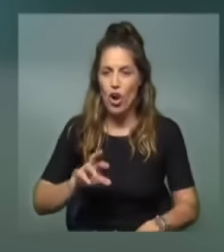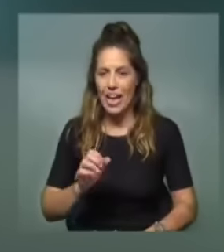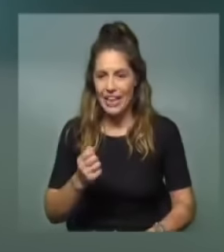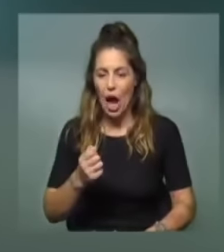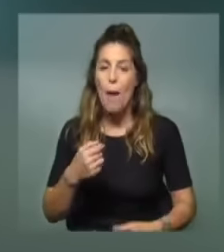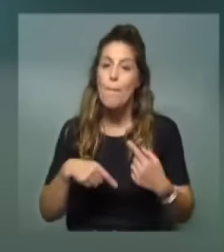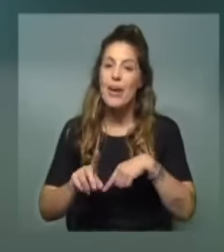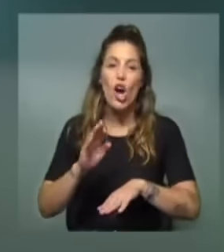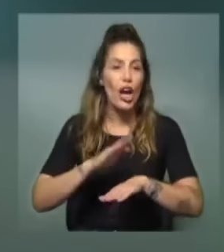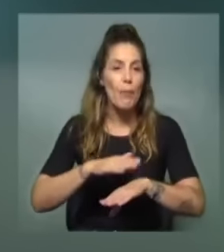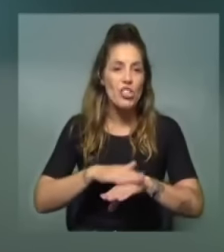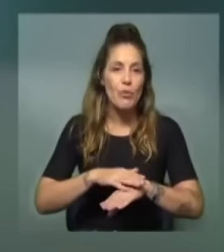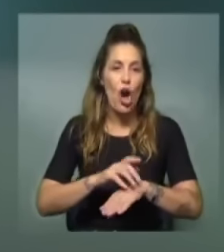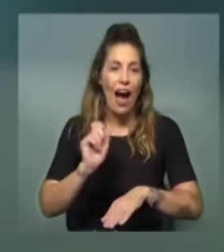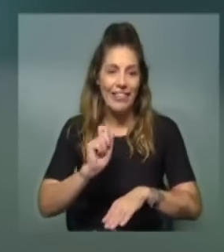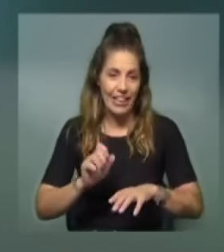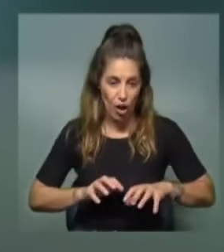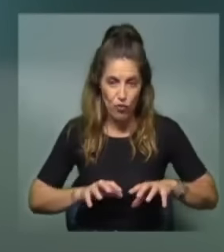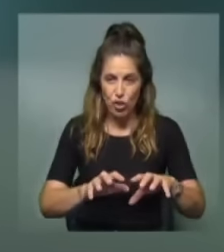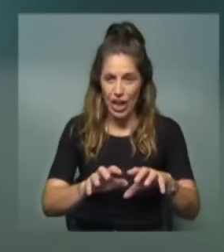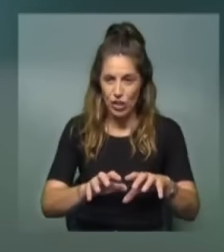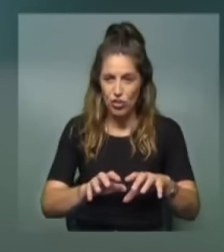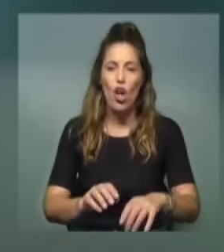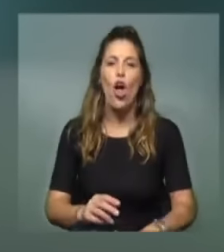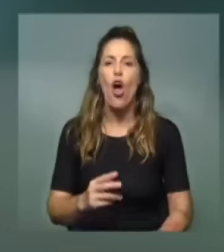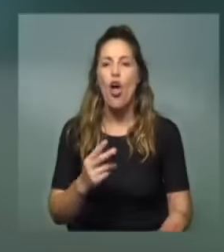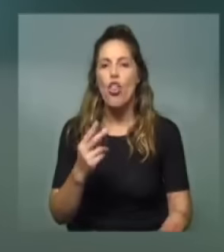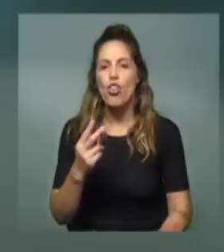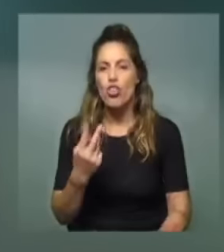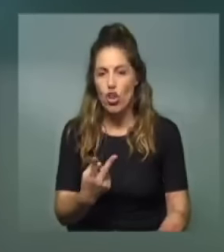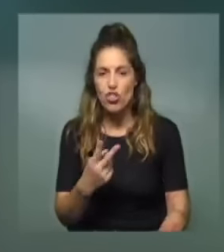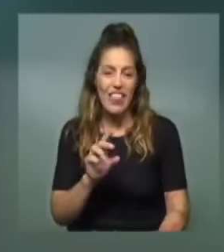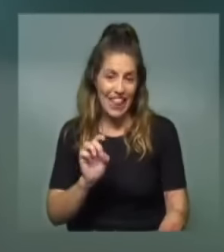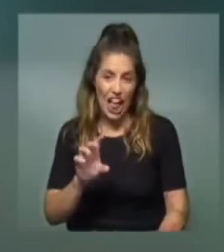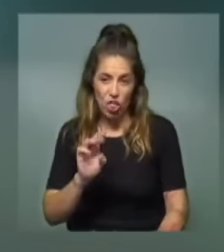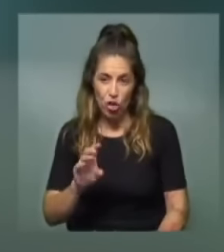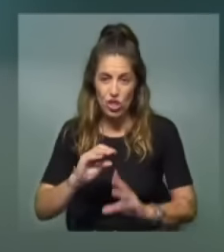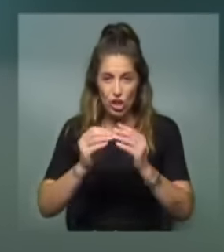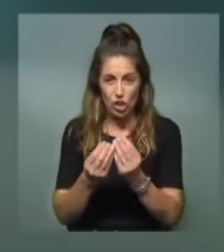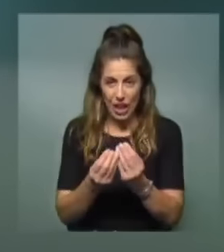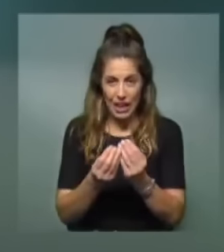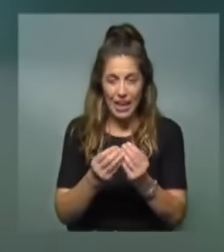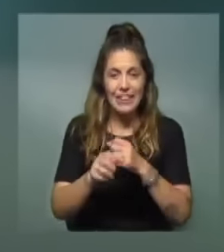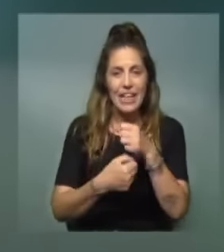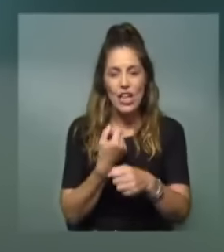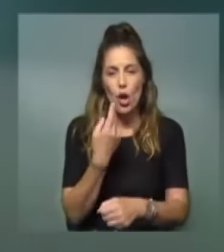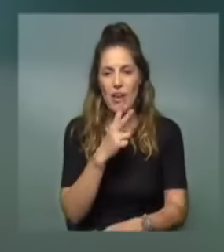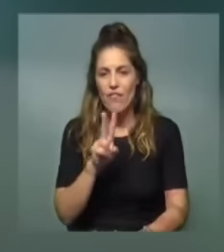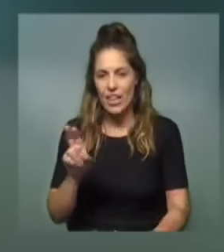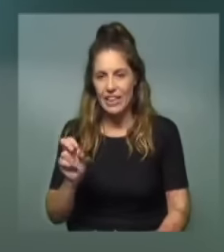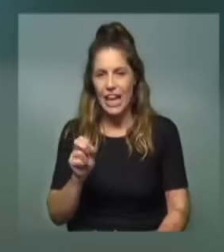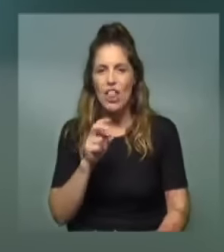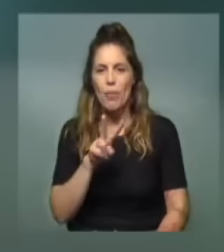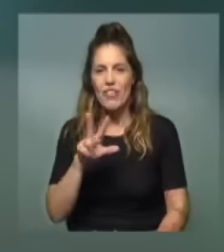responsabilizó de ello a parte del personal dos de las dos 12 adjudicaciones hechas entre 2020 y 2023